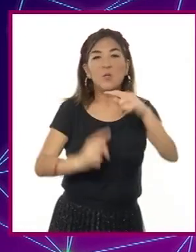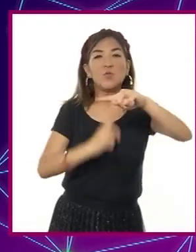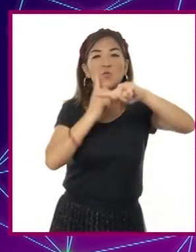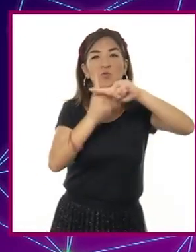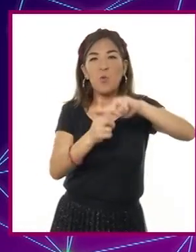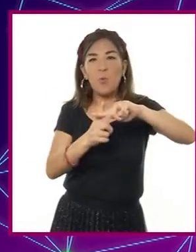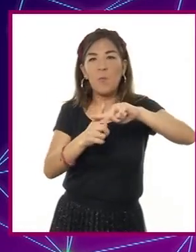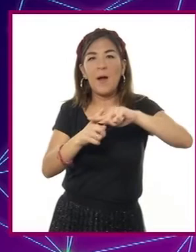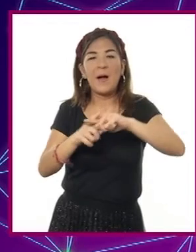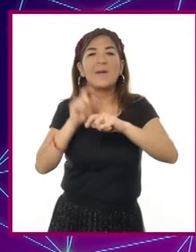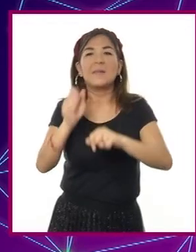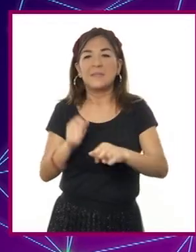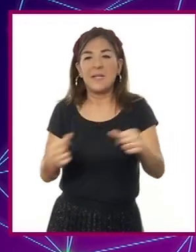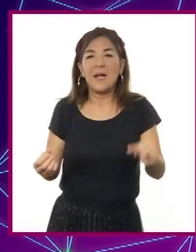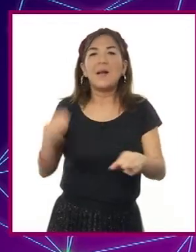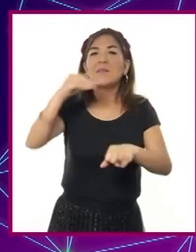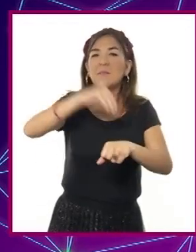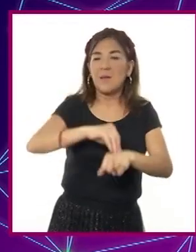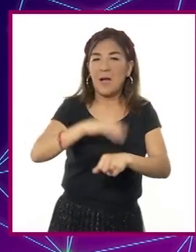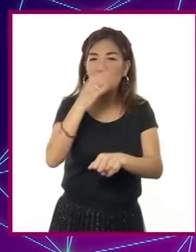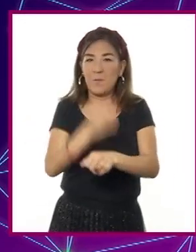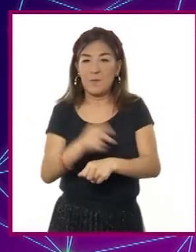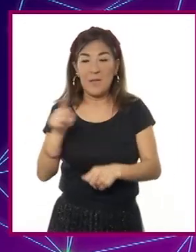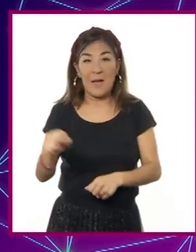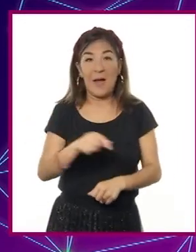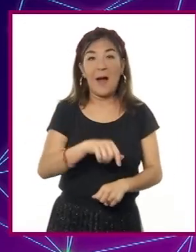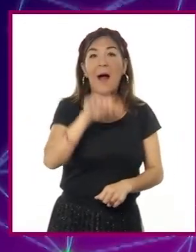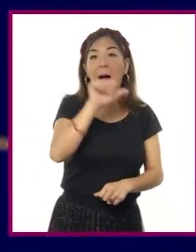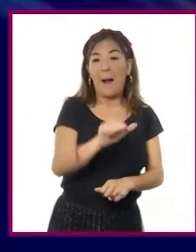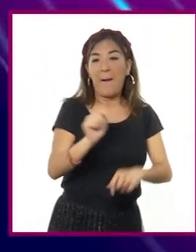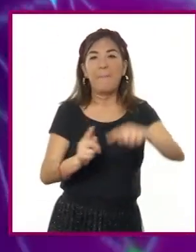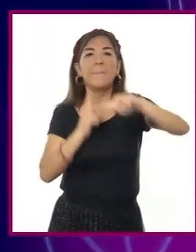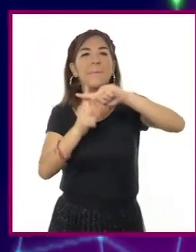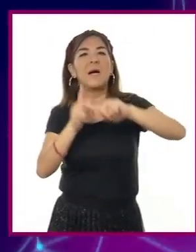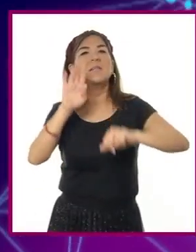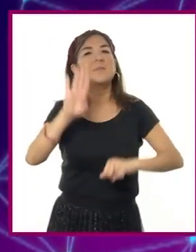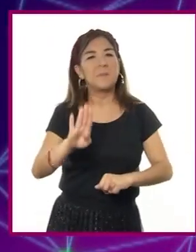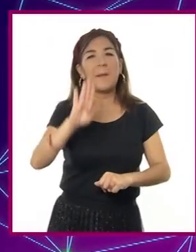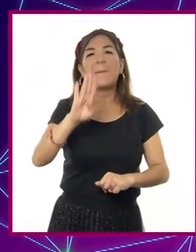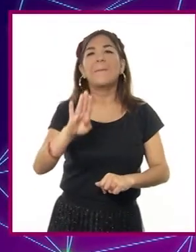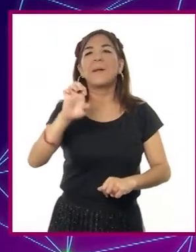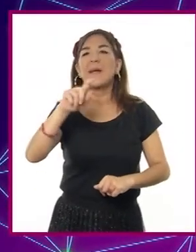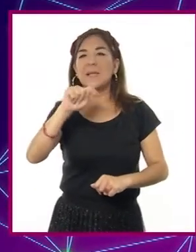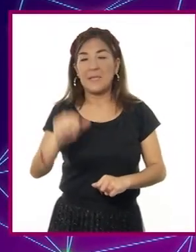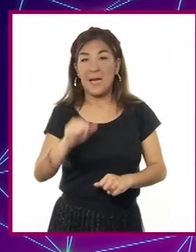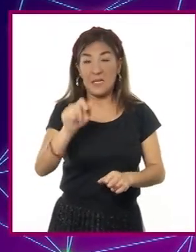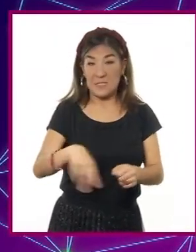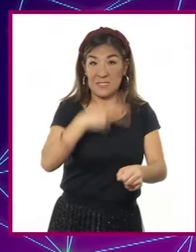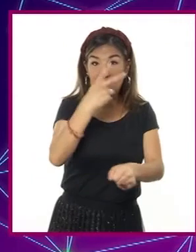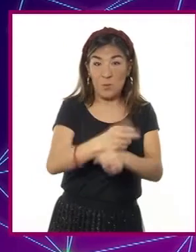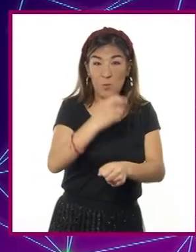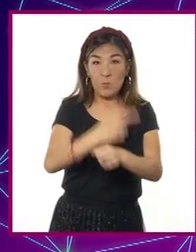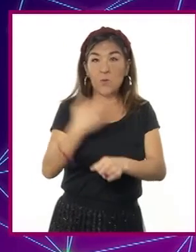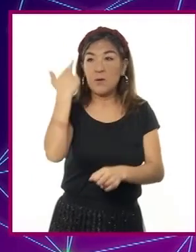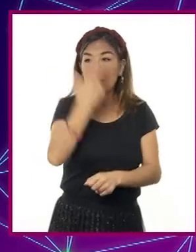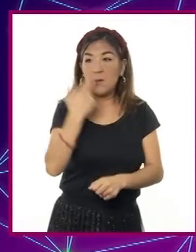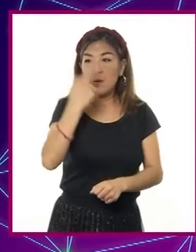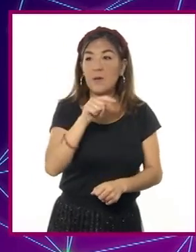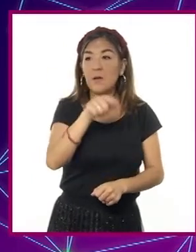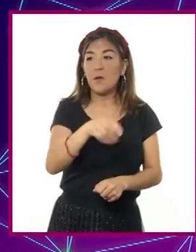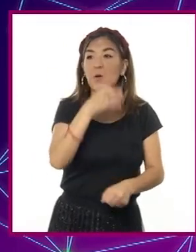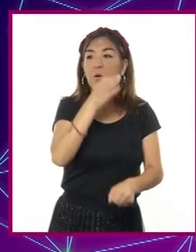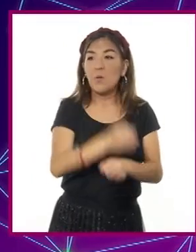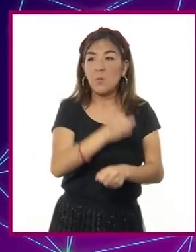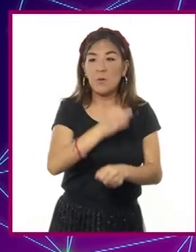no adyacentes, en este caso, alfa más beta. En un segundo análisis, el triángulo